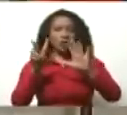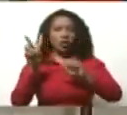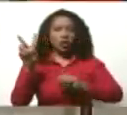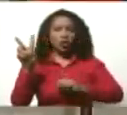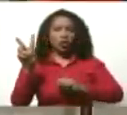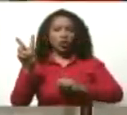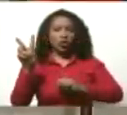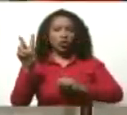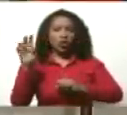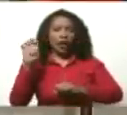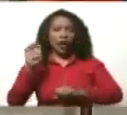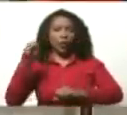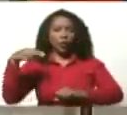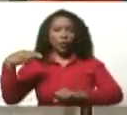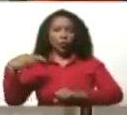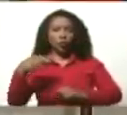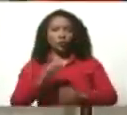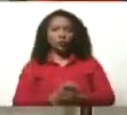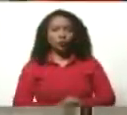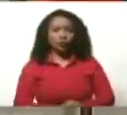1.347.339.972 euros.